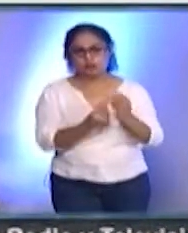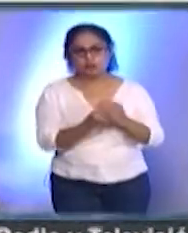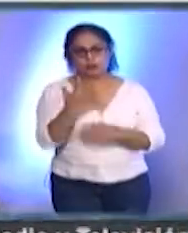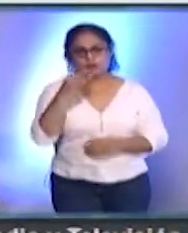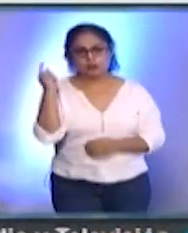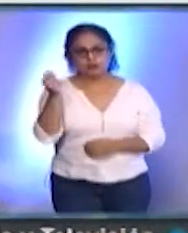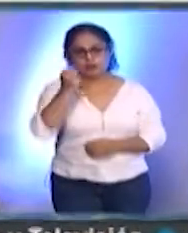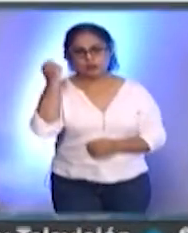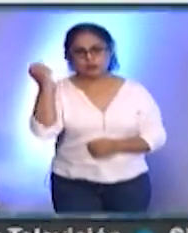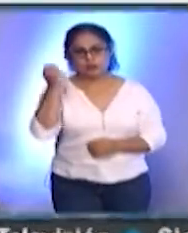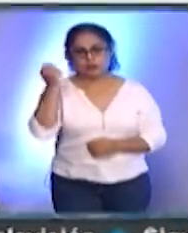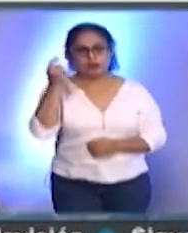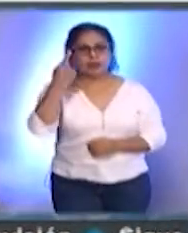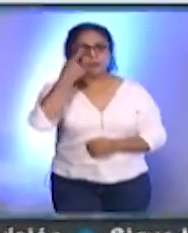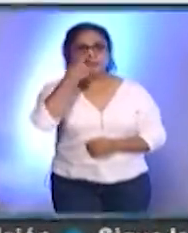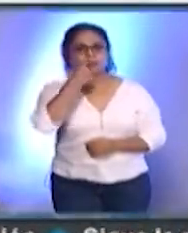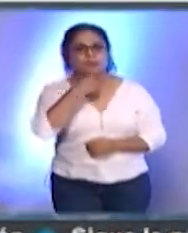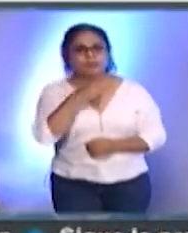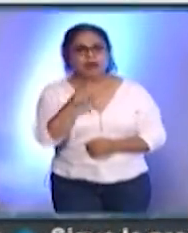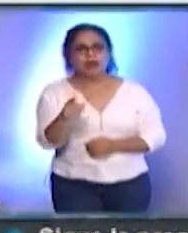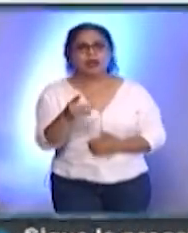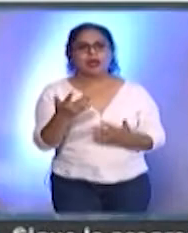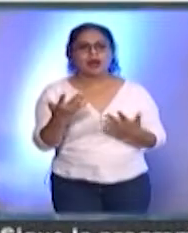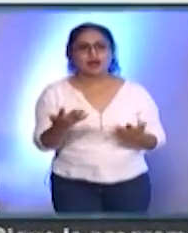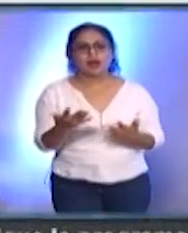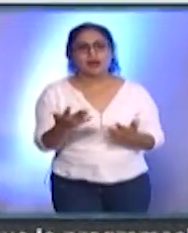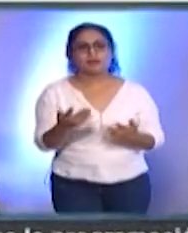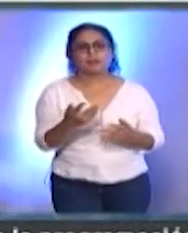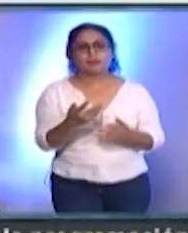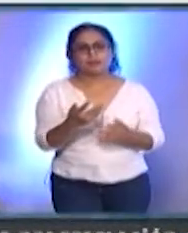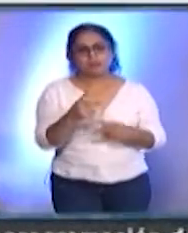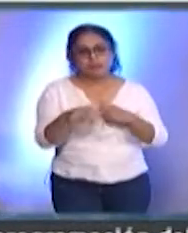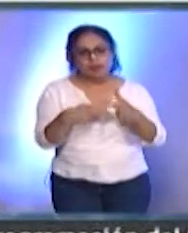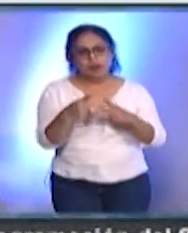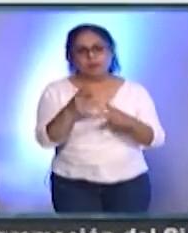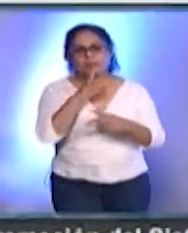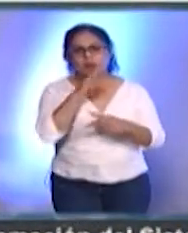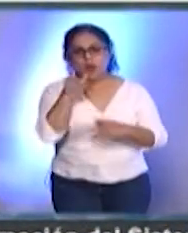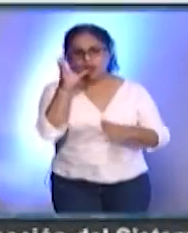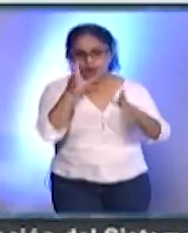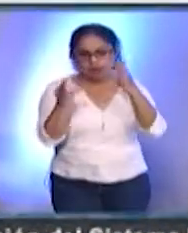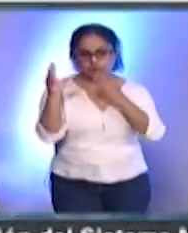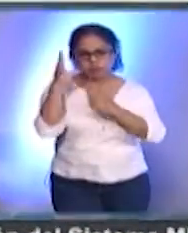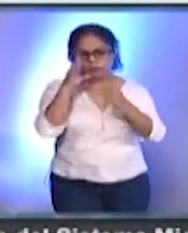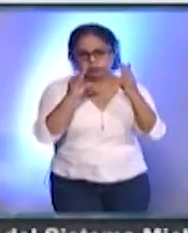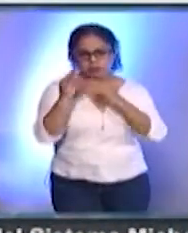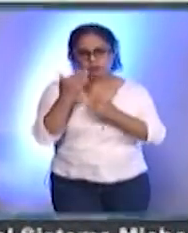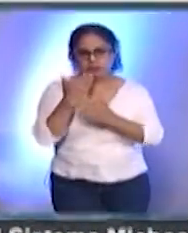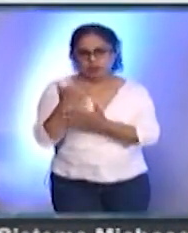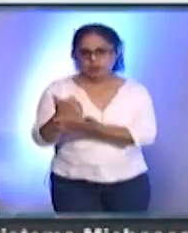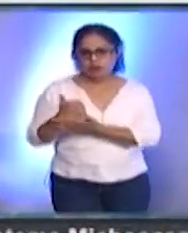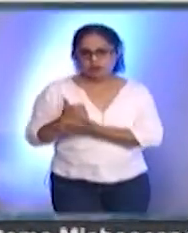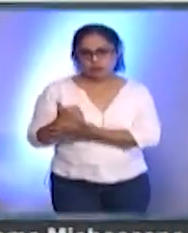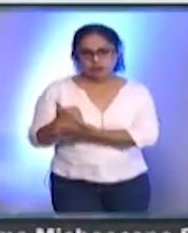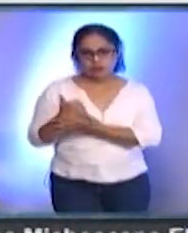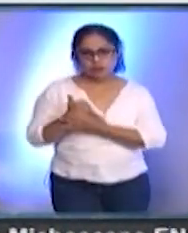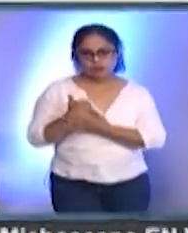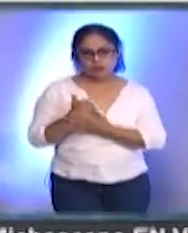nuevas tecnologías para transitar a un proceso de enseñanza-aprendizaje ayudado de los medios